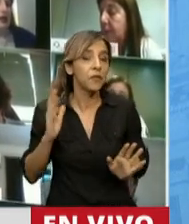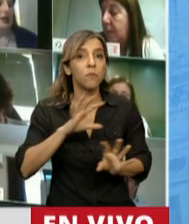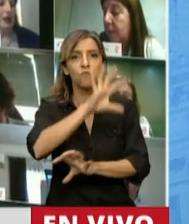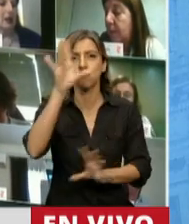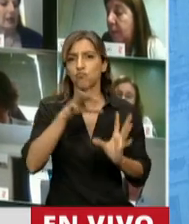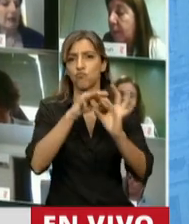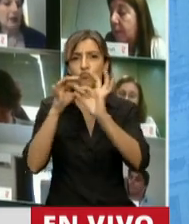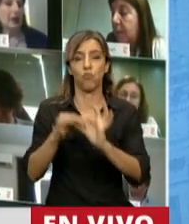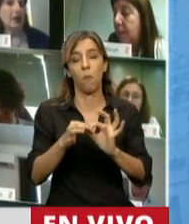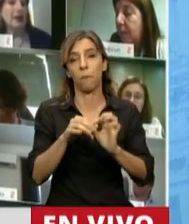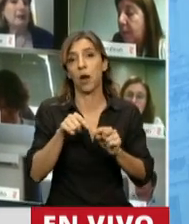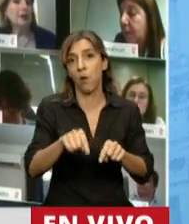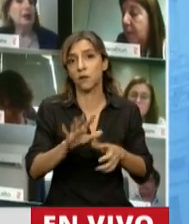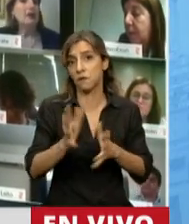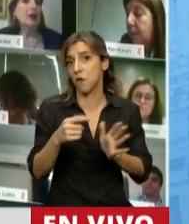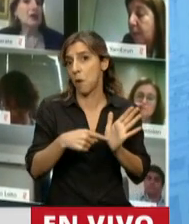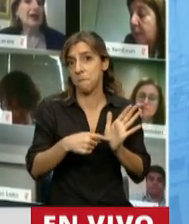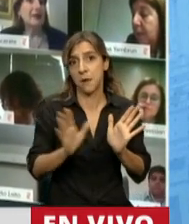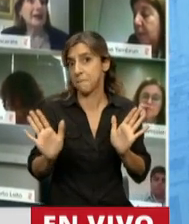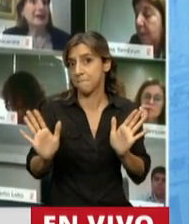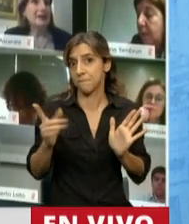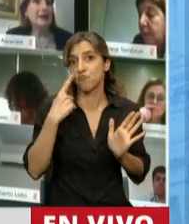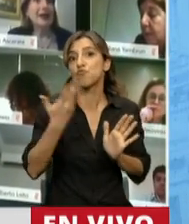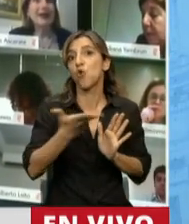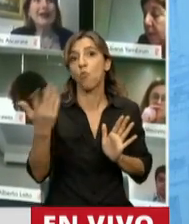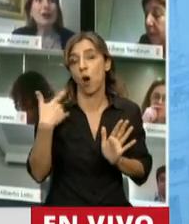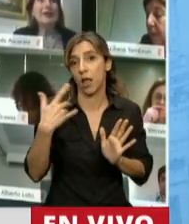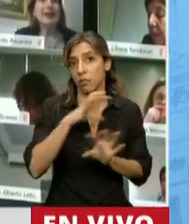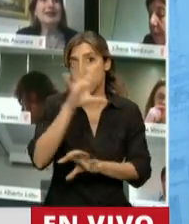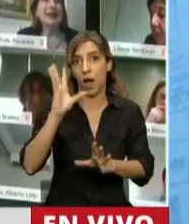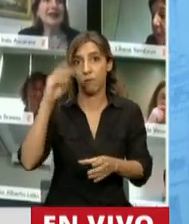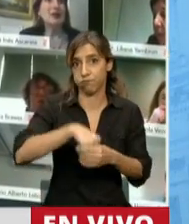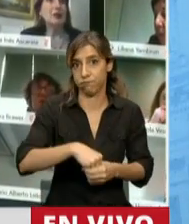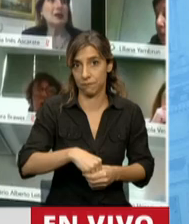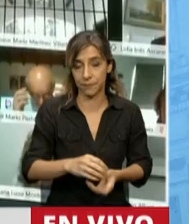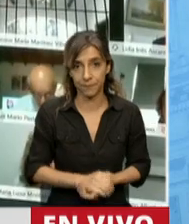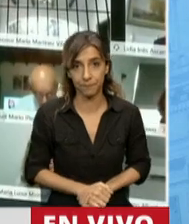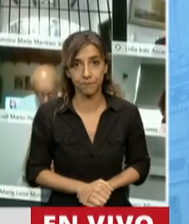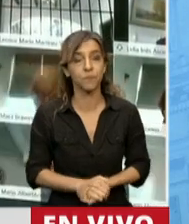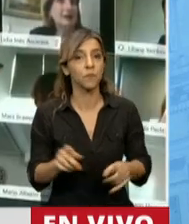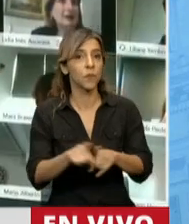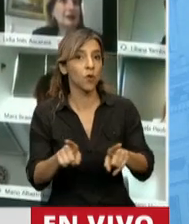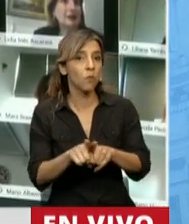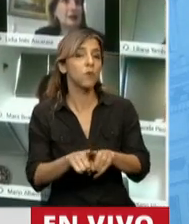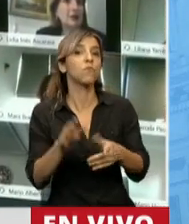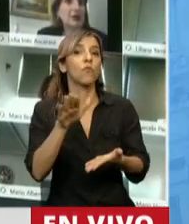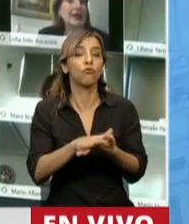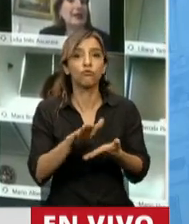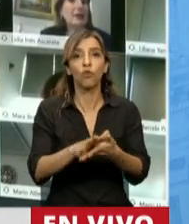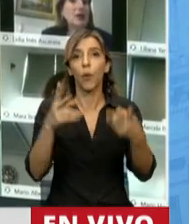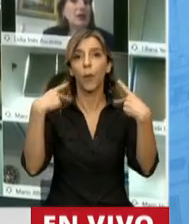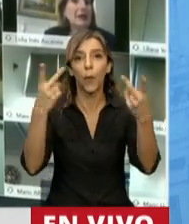marcamos con la discrecionalidad. Como cordobesa celebro los fondos para el transporte. 120 días va a ser que Córdoba no tiene